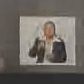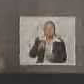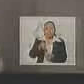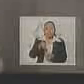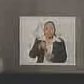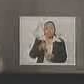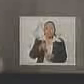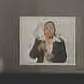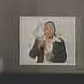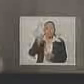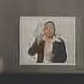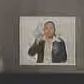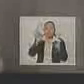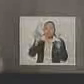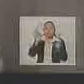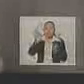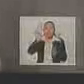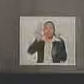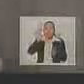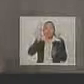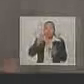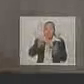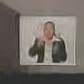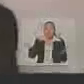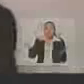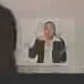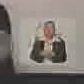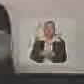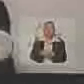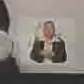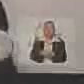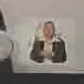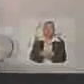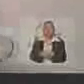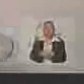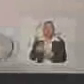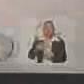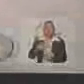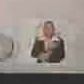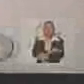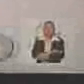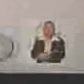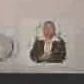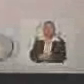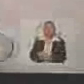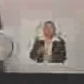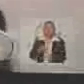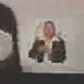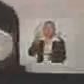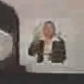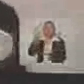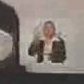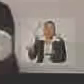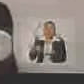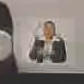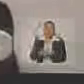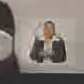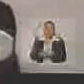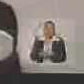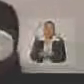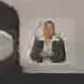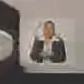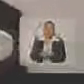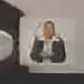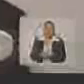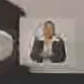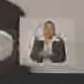partido Movimiento Ciudadano, Germán de la Garza. Adelante. Muy buenas tardes. Primero que nada, agradecer la oportunidad que